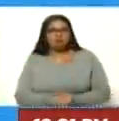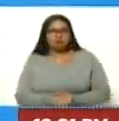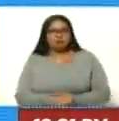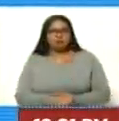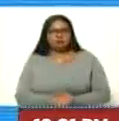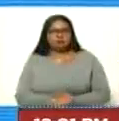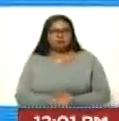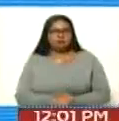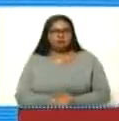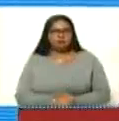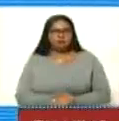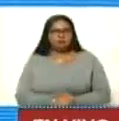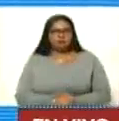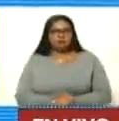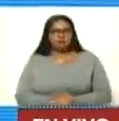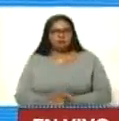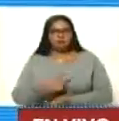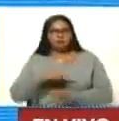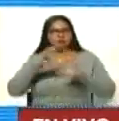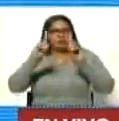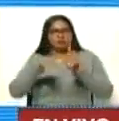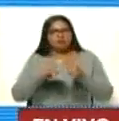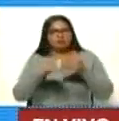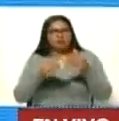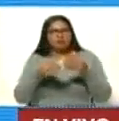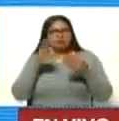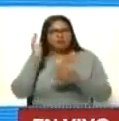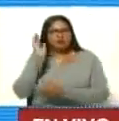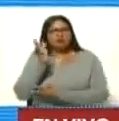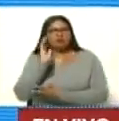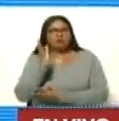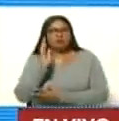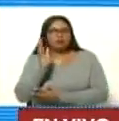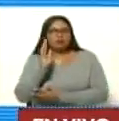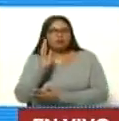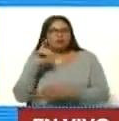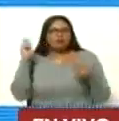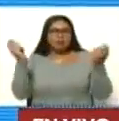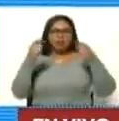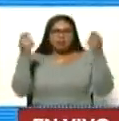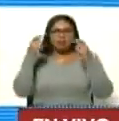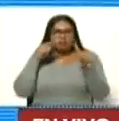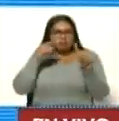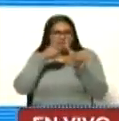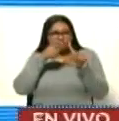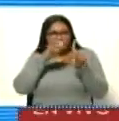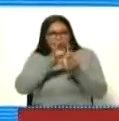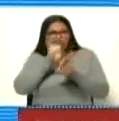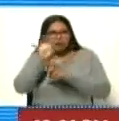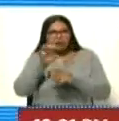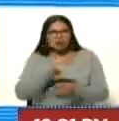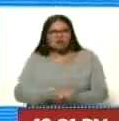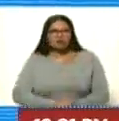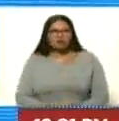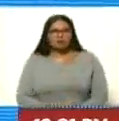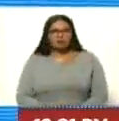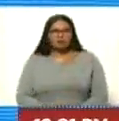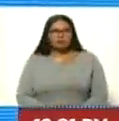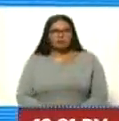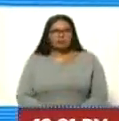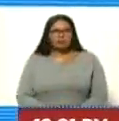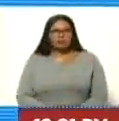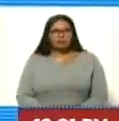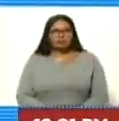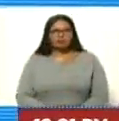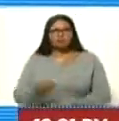grandes corporaciones deciden dirigir una campaña contra un país en particular, y bueno, y ponen al